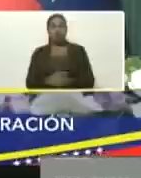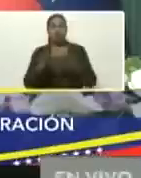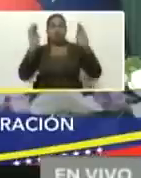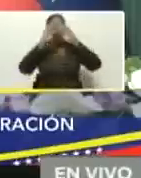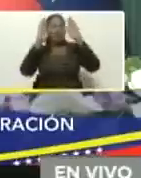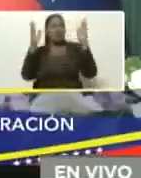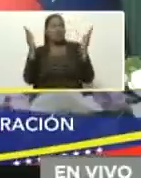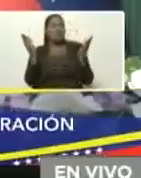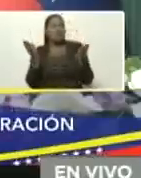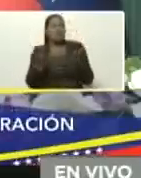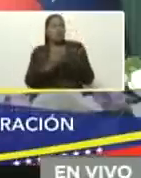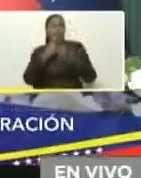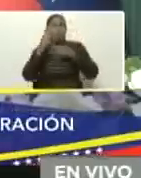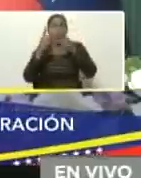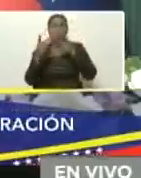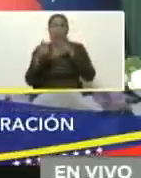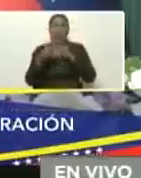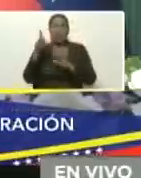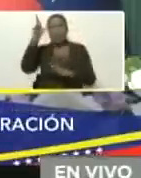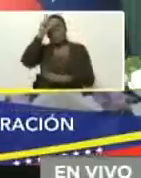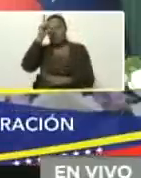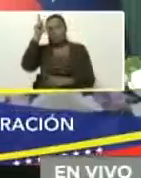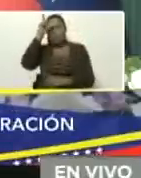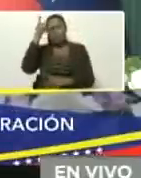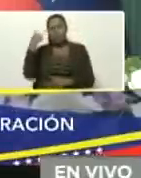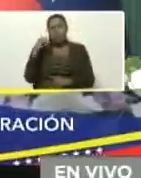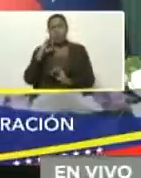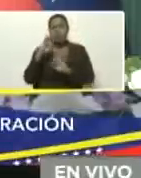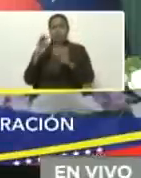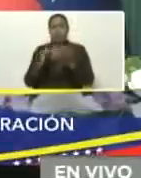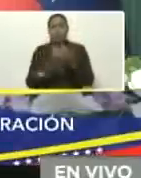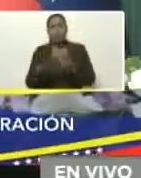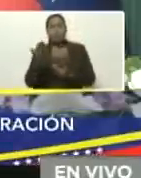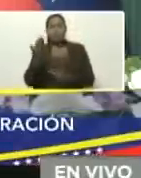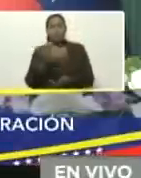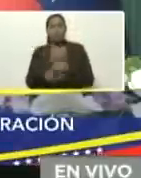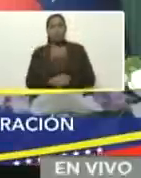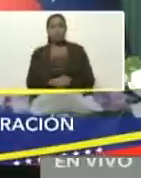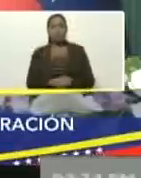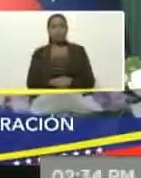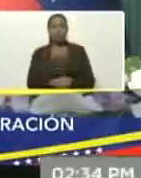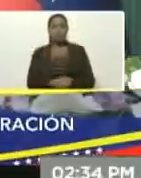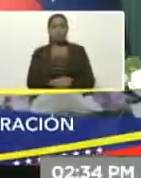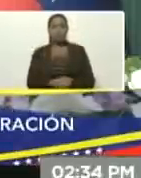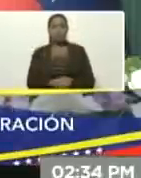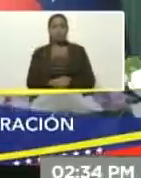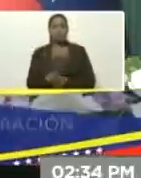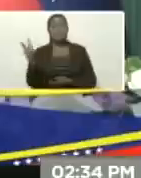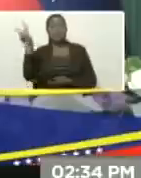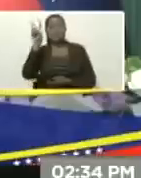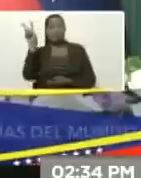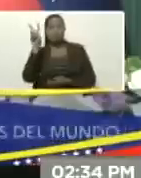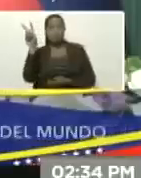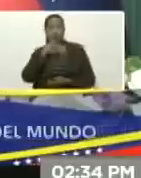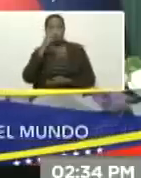mundial ya Turquía ocupa un papel importante. Y Venezuela